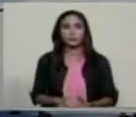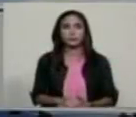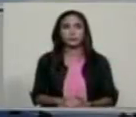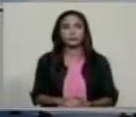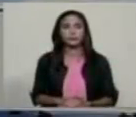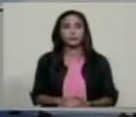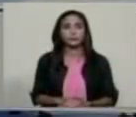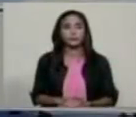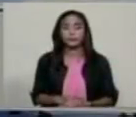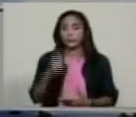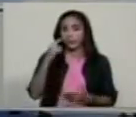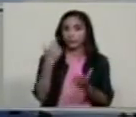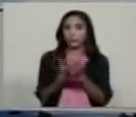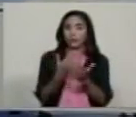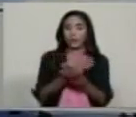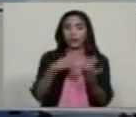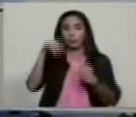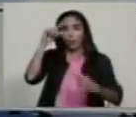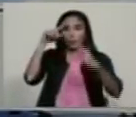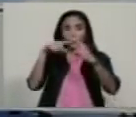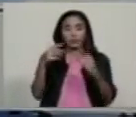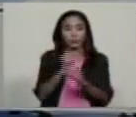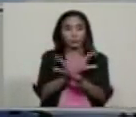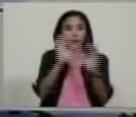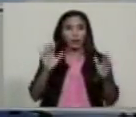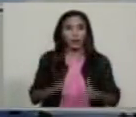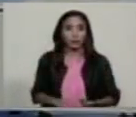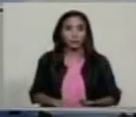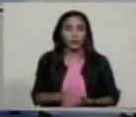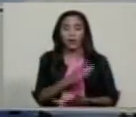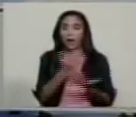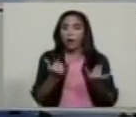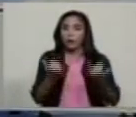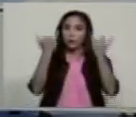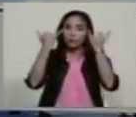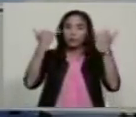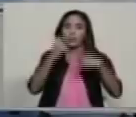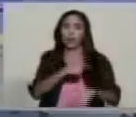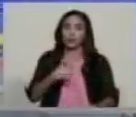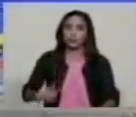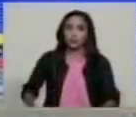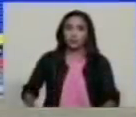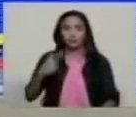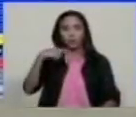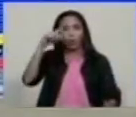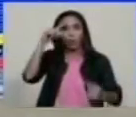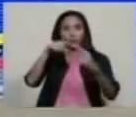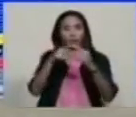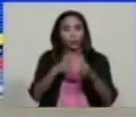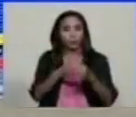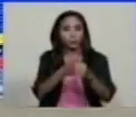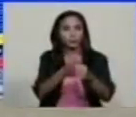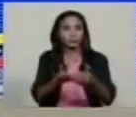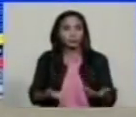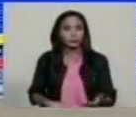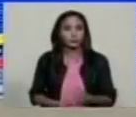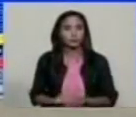Y miren el planteamiento estratégico de la China, de la franja y la ruta de la